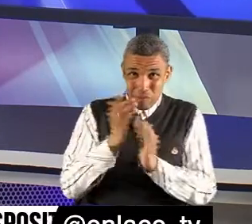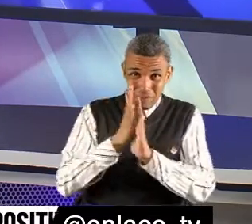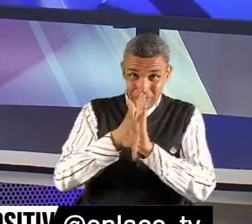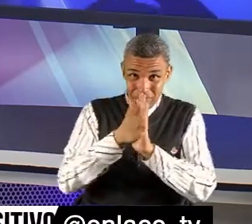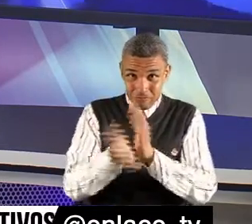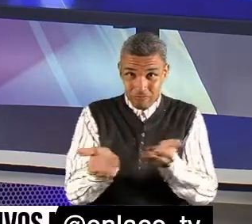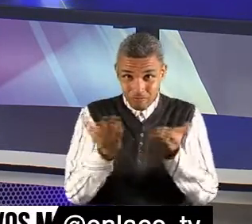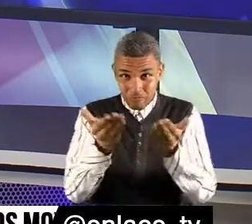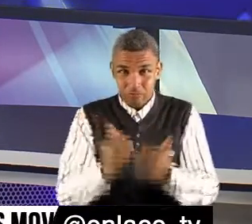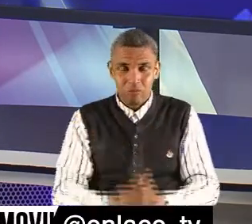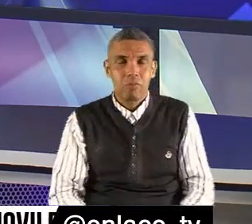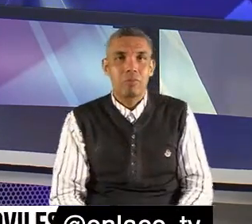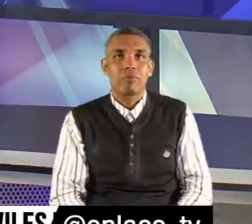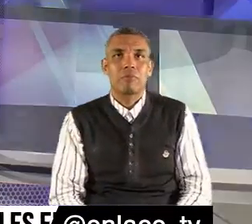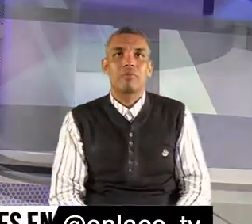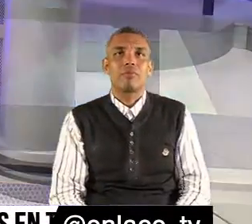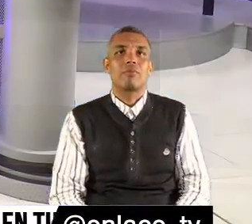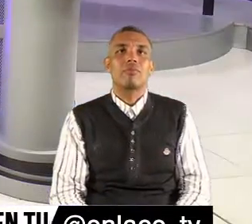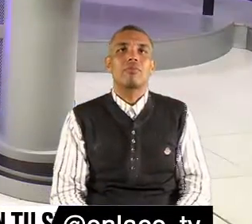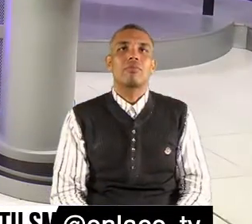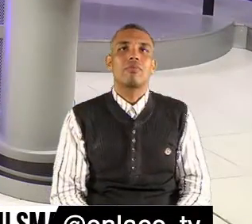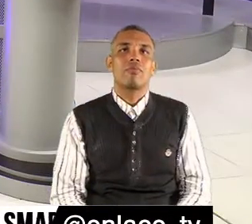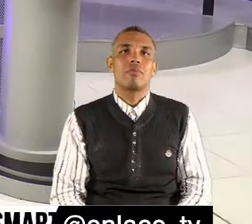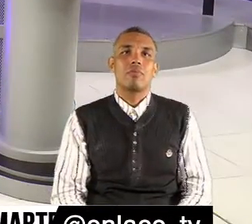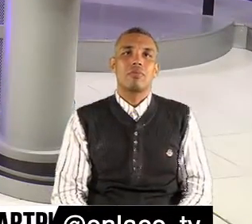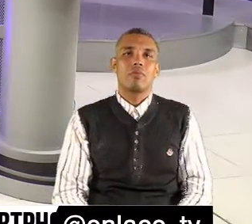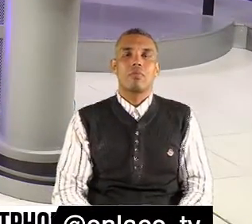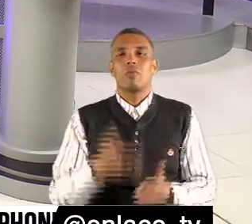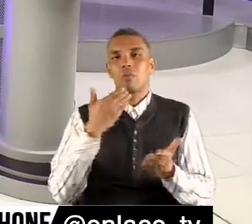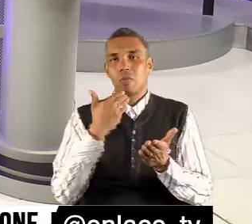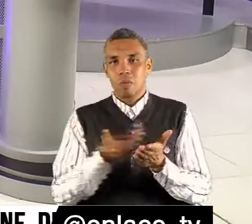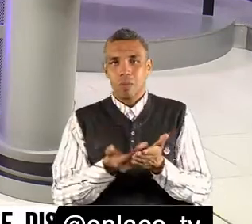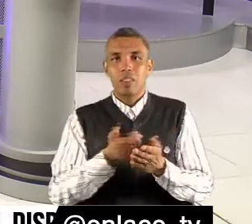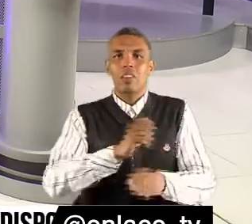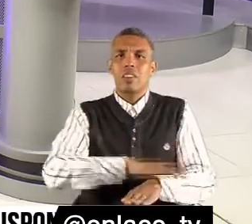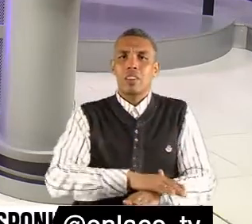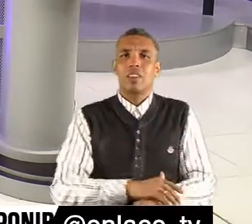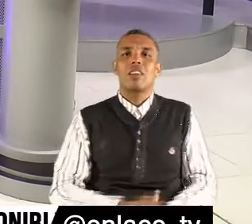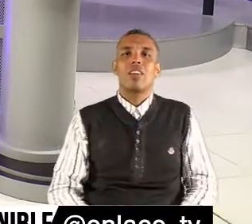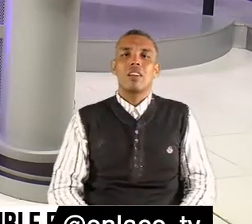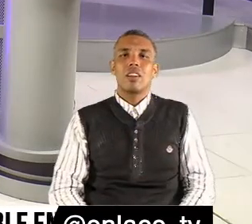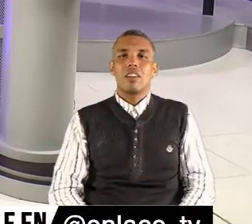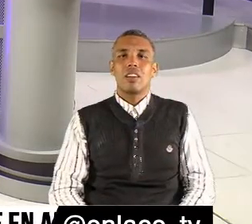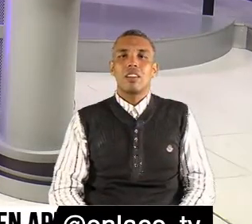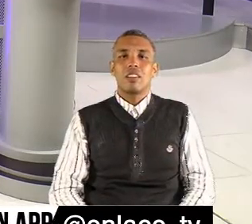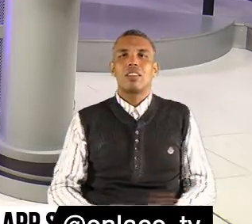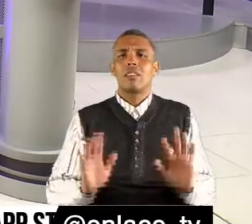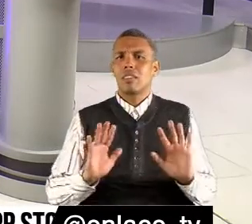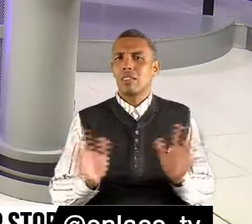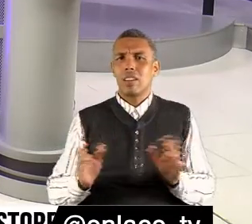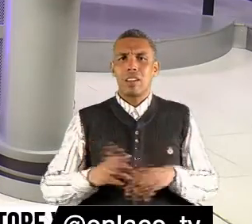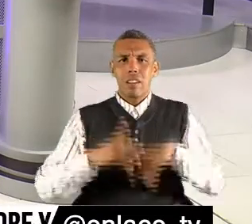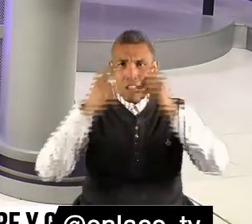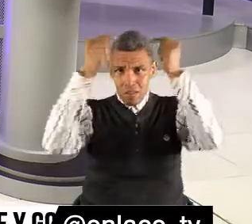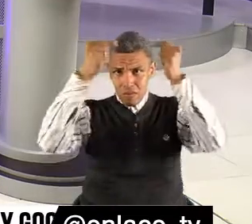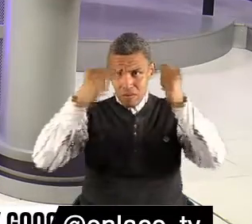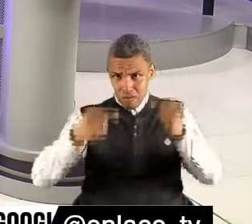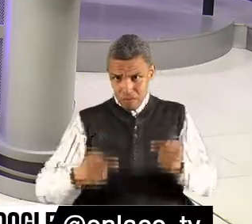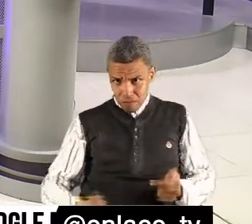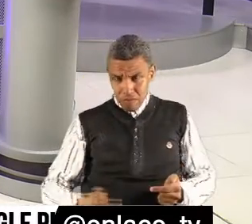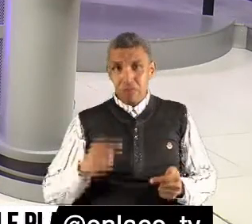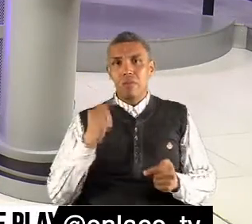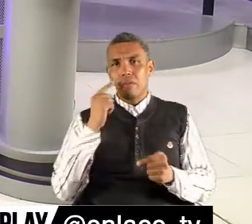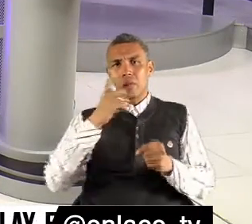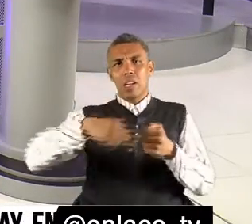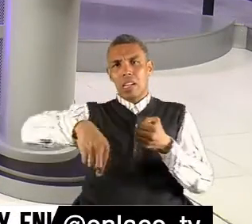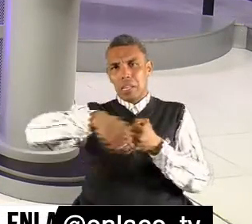ciudad. Luis Alfonso, bienvenido y por supuesto muy buenas tardes y cuénteme, son 13 fechas jugadas en Barranca Bermeja en la Alianza